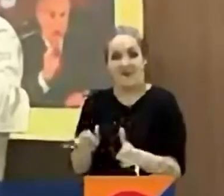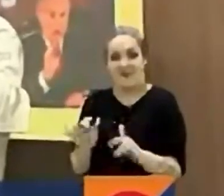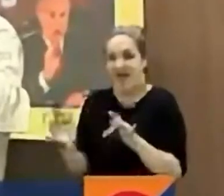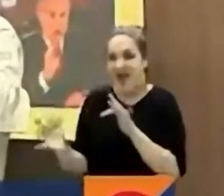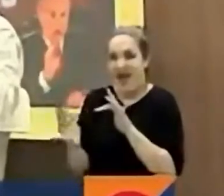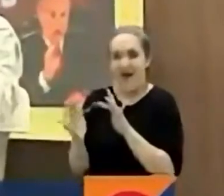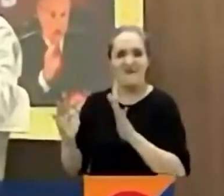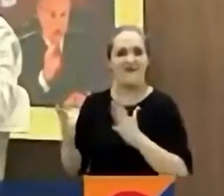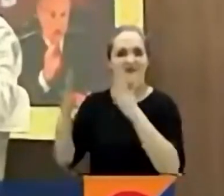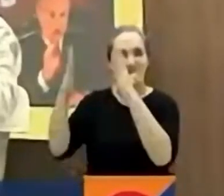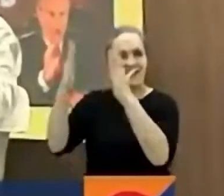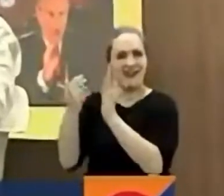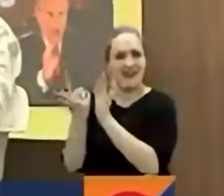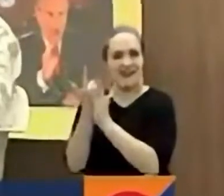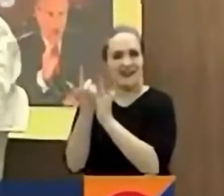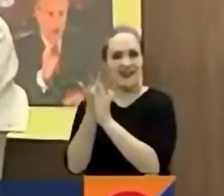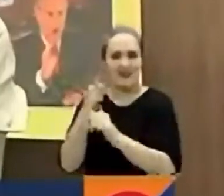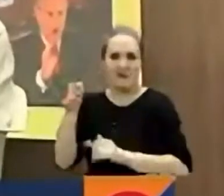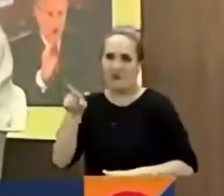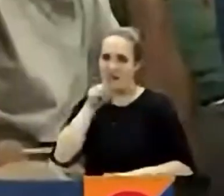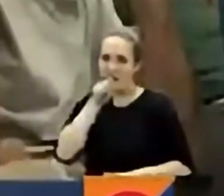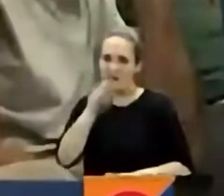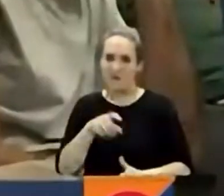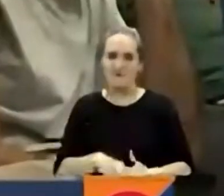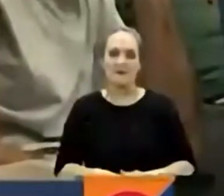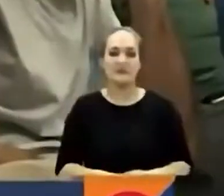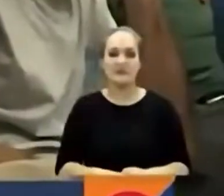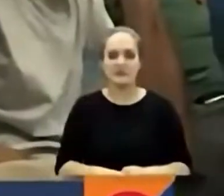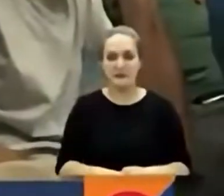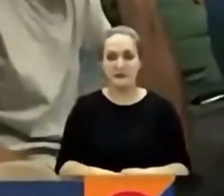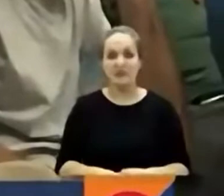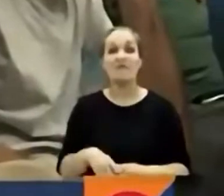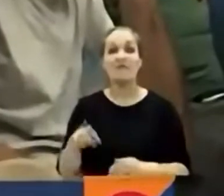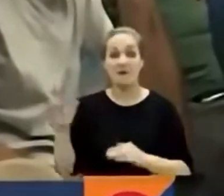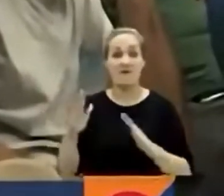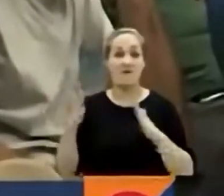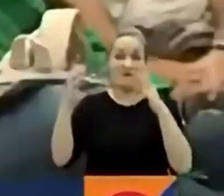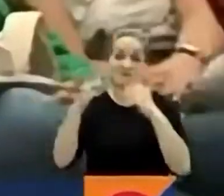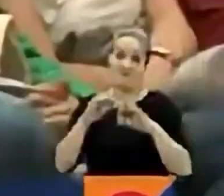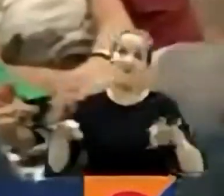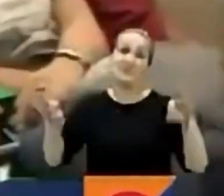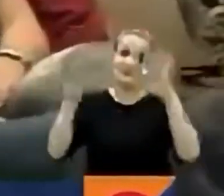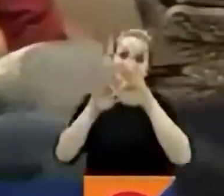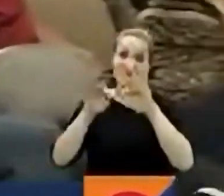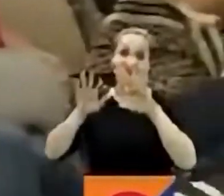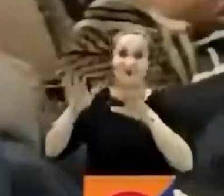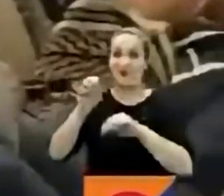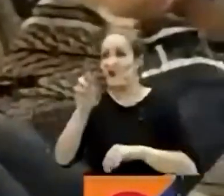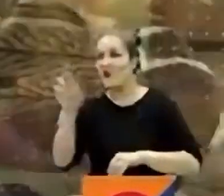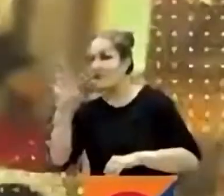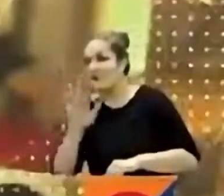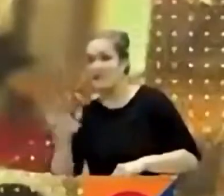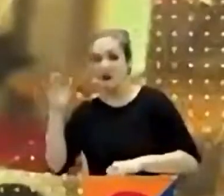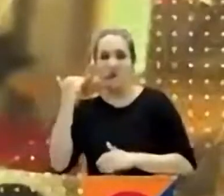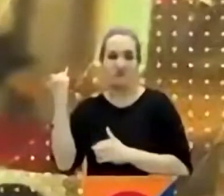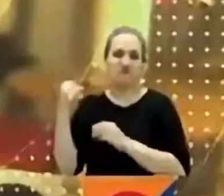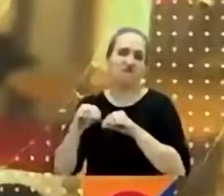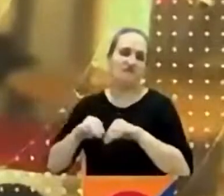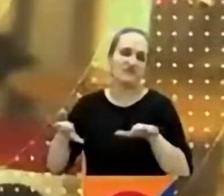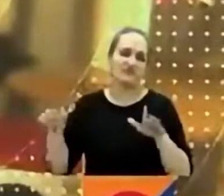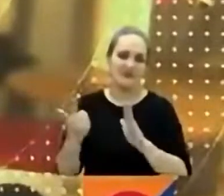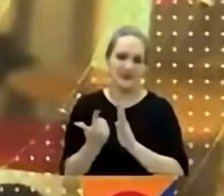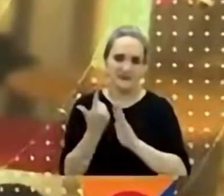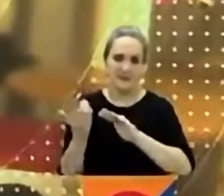la realización de la edición número 20 de Ulibro, la feria literaria más importante del Oriente colombiano.